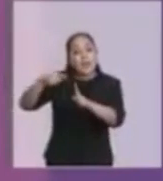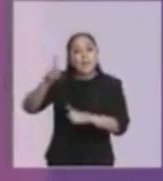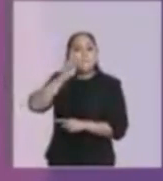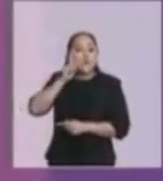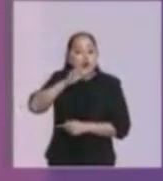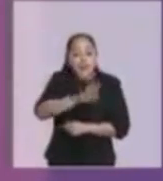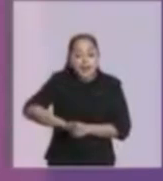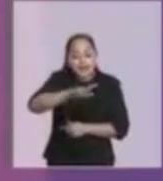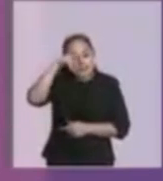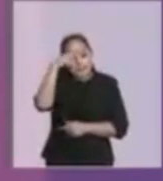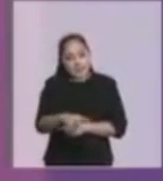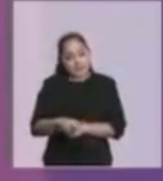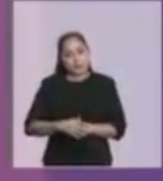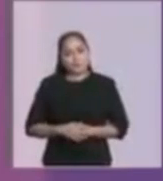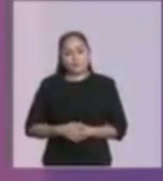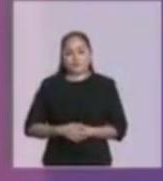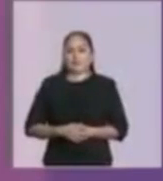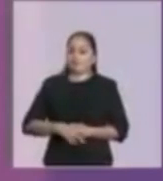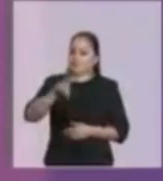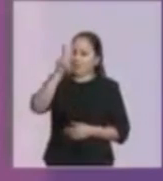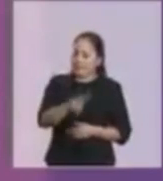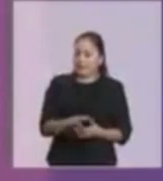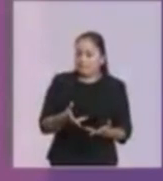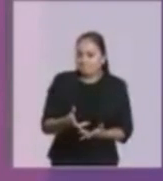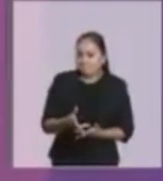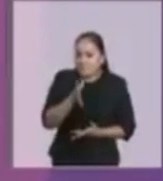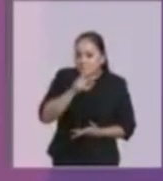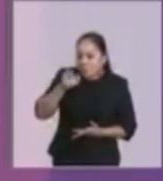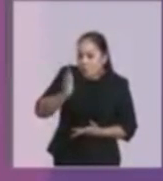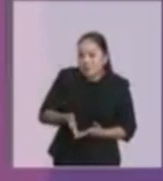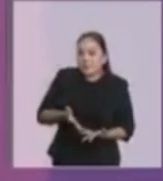México, porque es absolutamente inaceptable